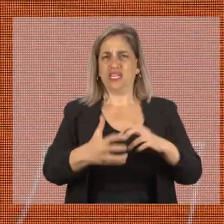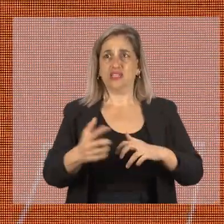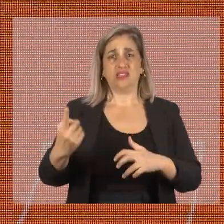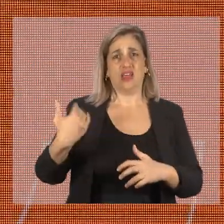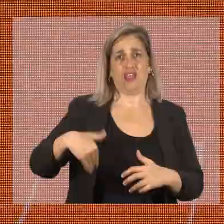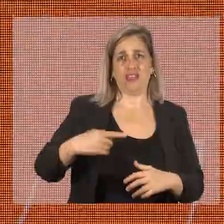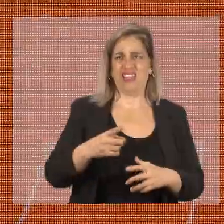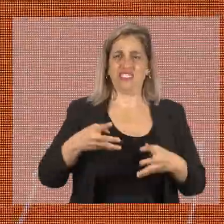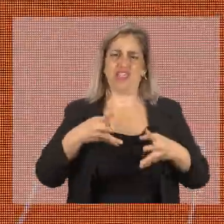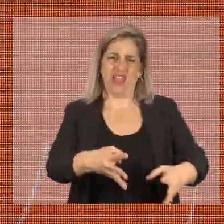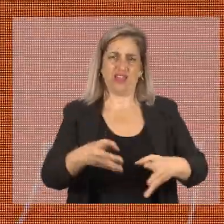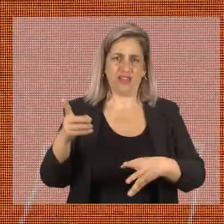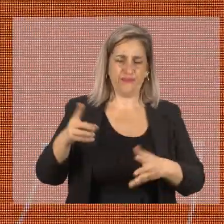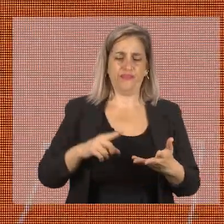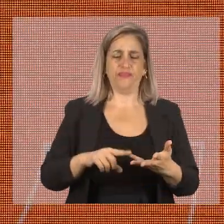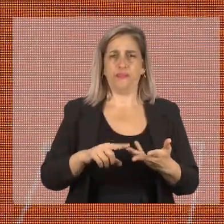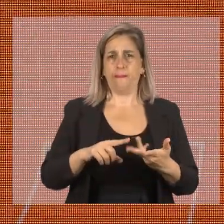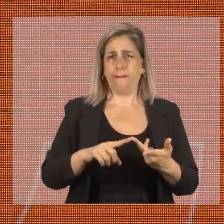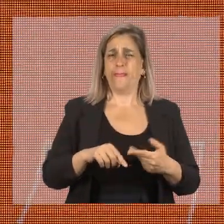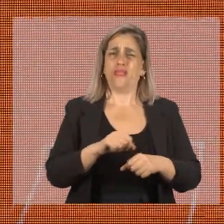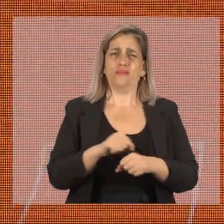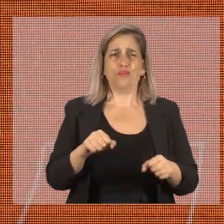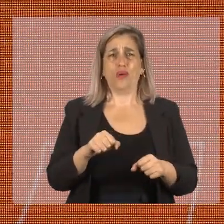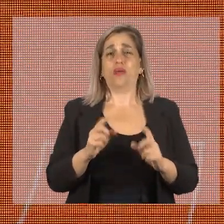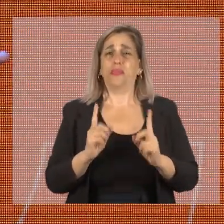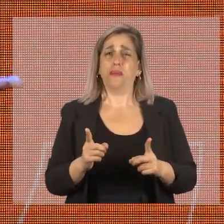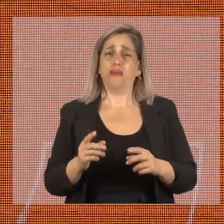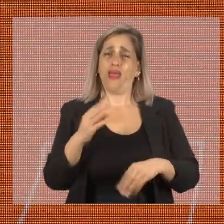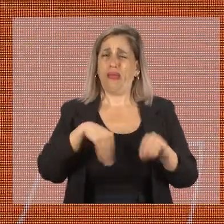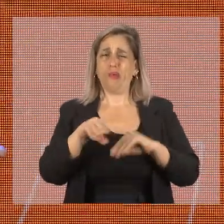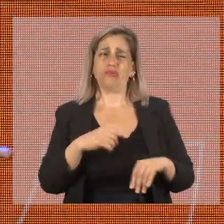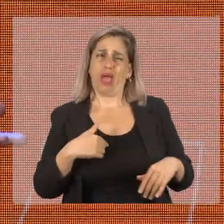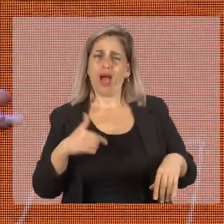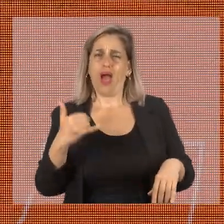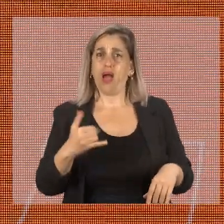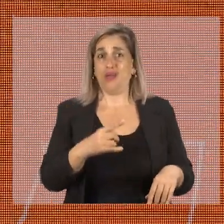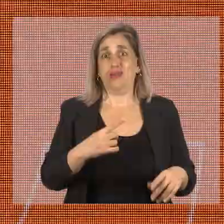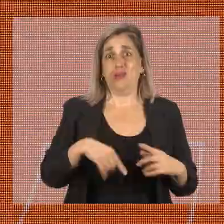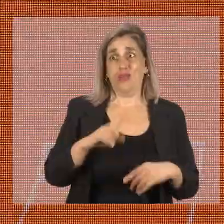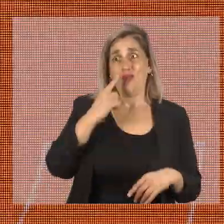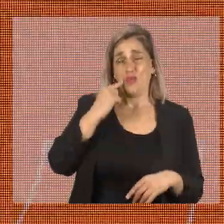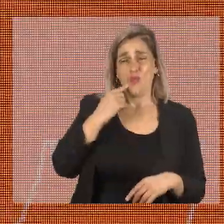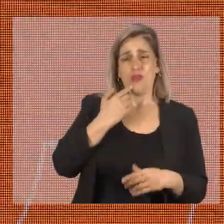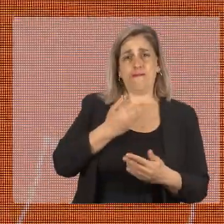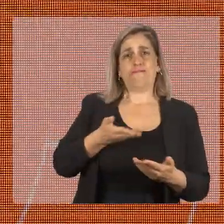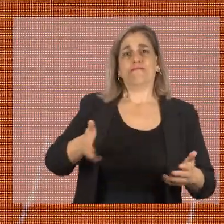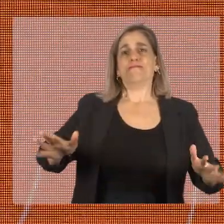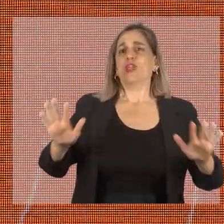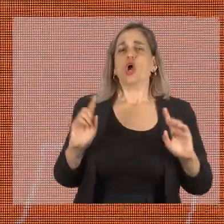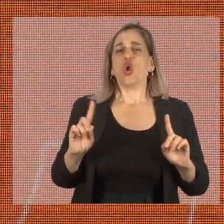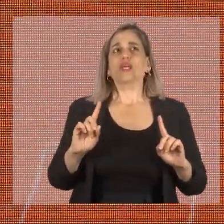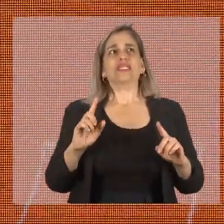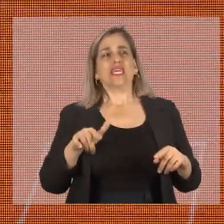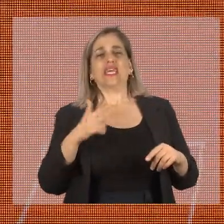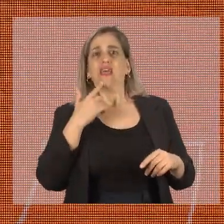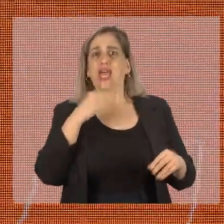la crisis con la Argentina, la guerra. Podríamos decir, excusas tenemos. Cuando ves las cifras, no